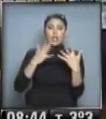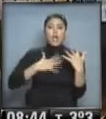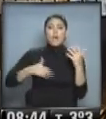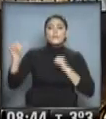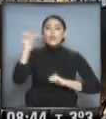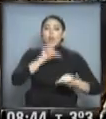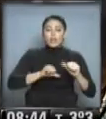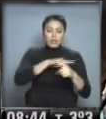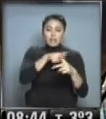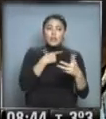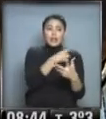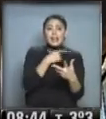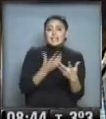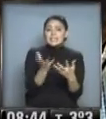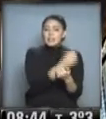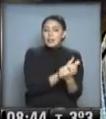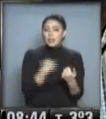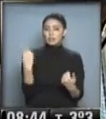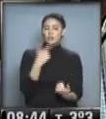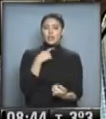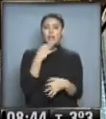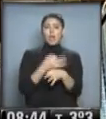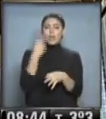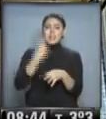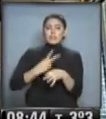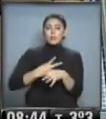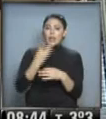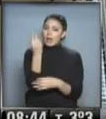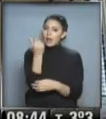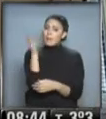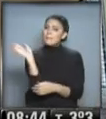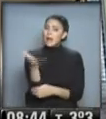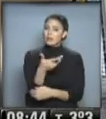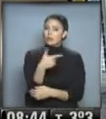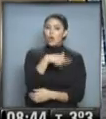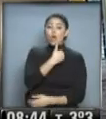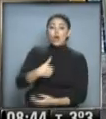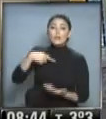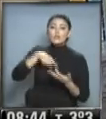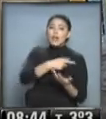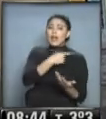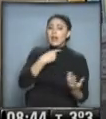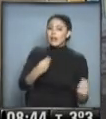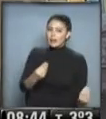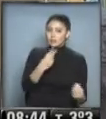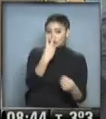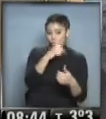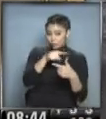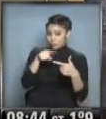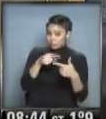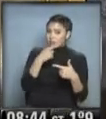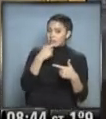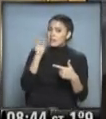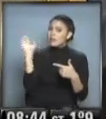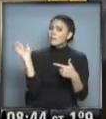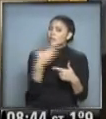biología. ¿Nosotros qué queremos? Una escuela secundaria de calidad y para todos. ¿Qué quiere el gobierno de la ciudad? Dos cosas. Si es